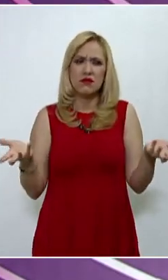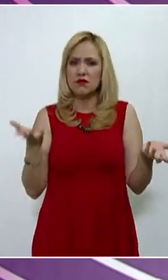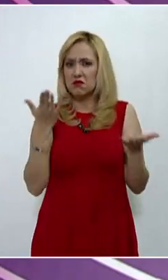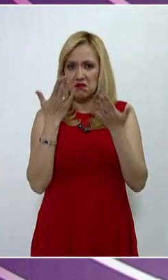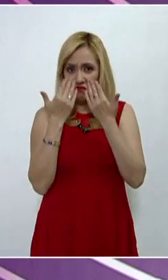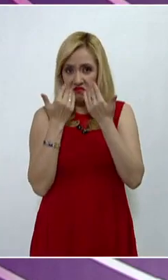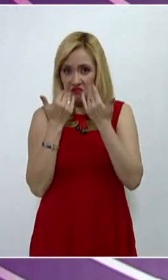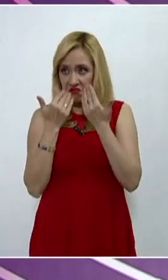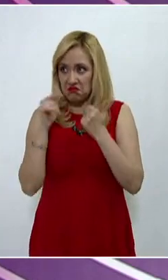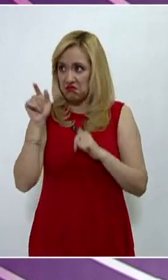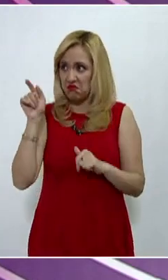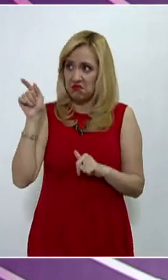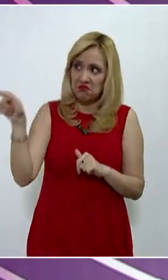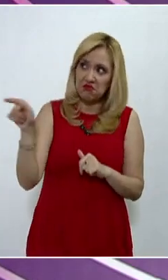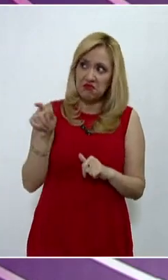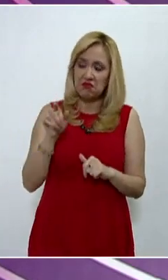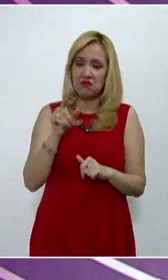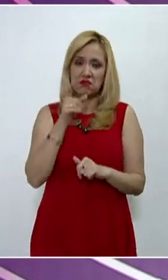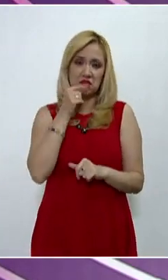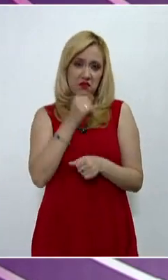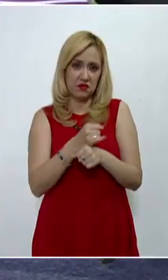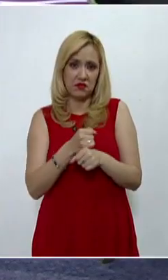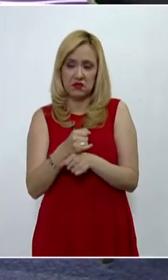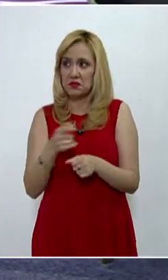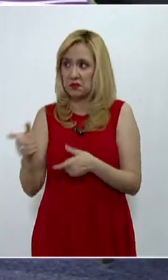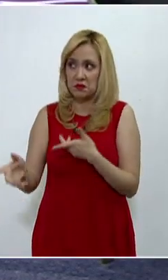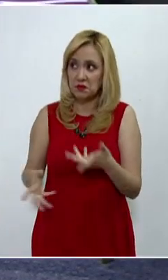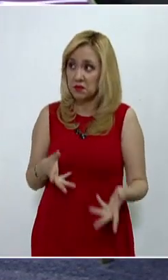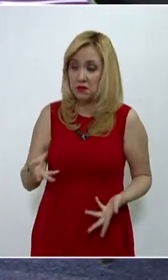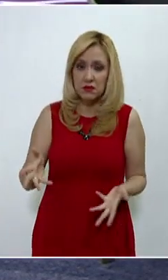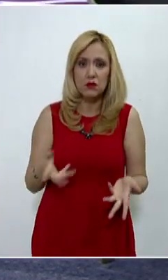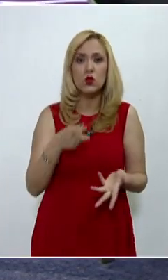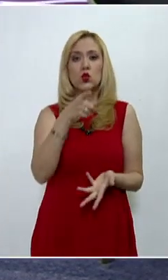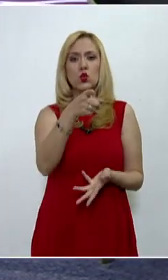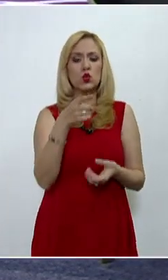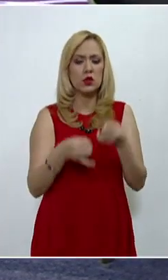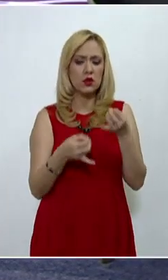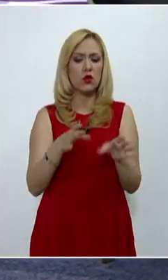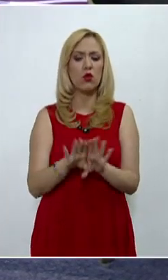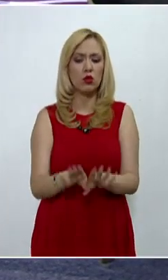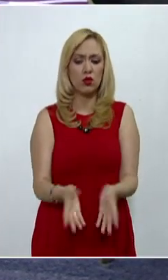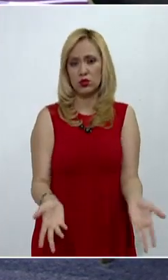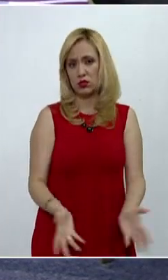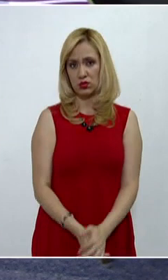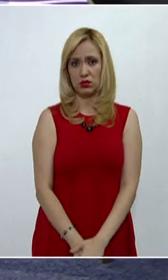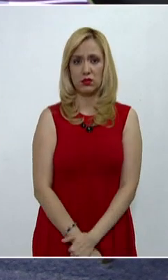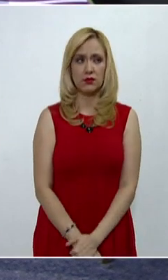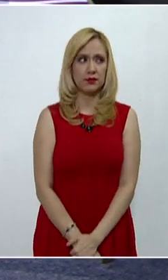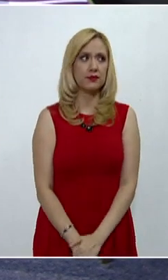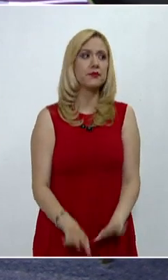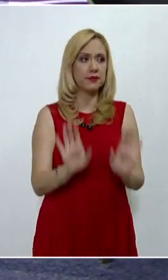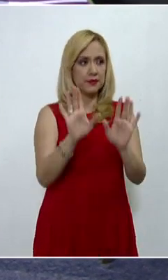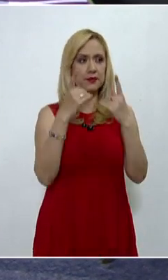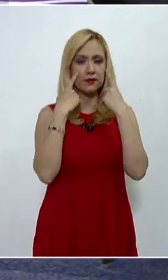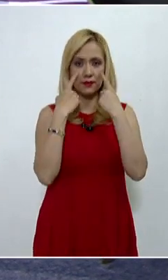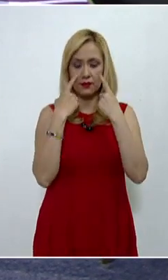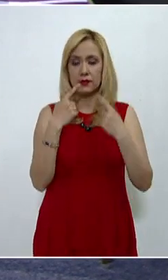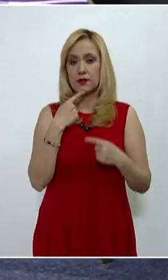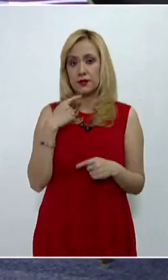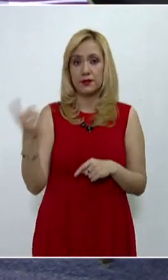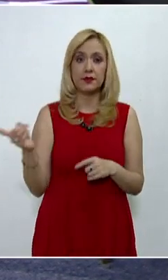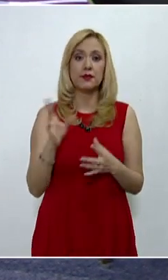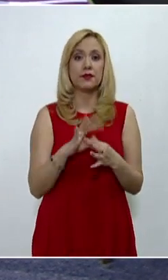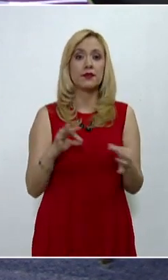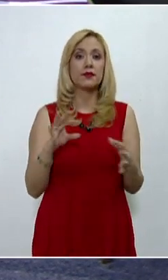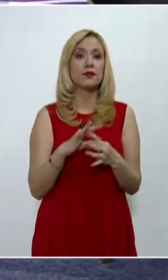fiscalía que argumente por qué puede ser pertinente una medida cautelar, ¿qué opciones tiene un juez? Bien, como bien apuntaba Alan, el punto